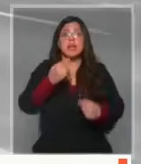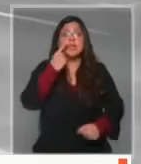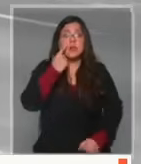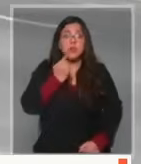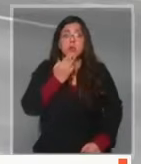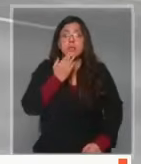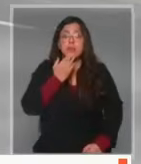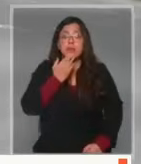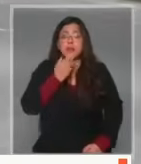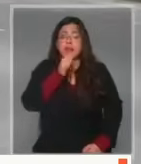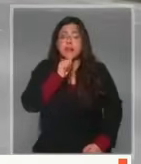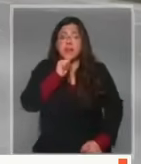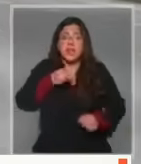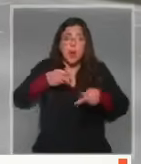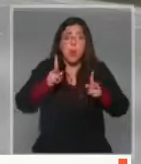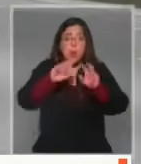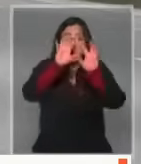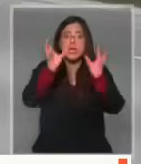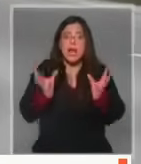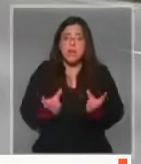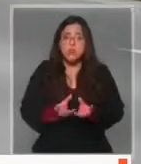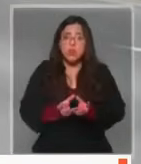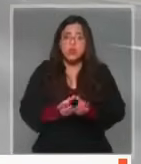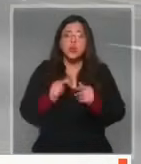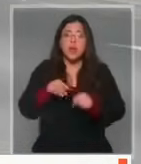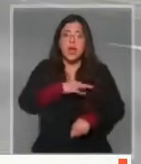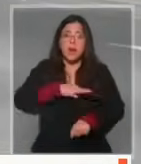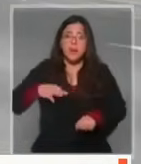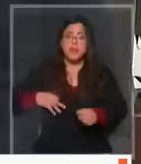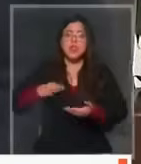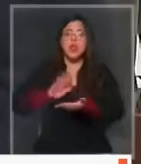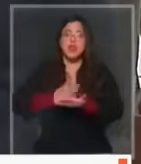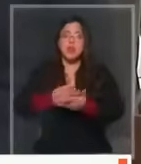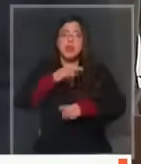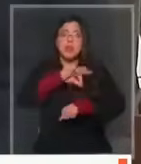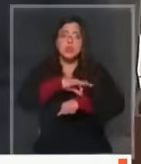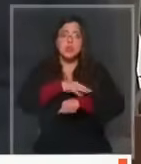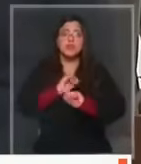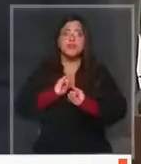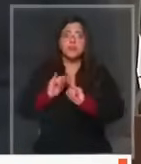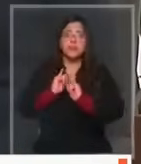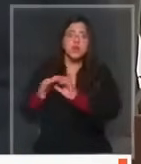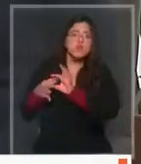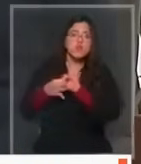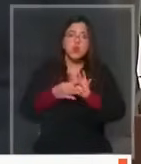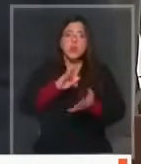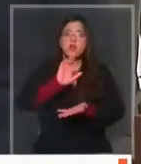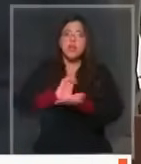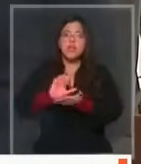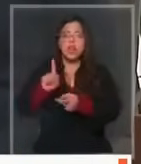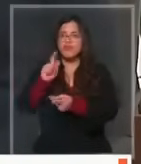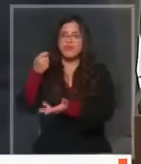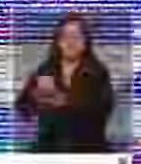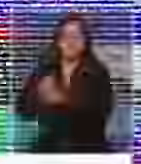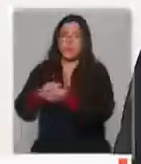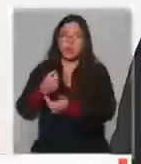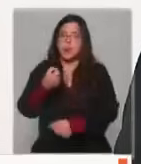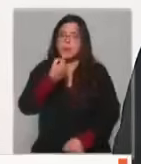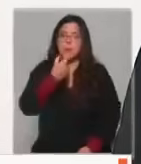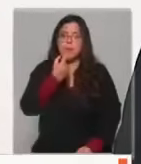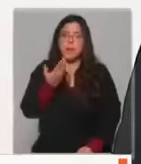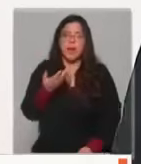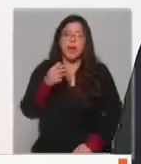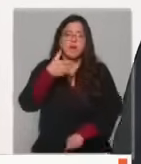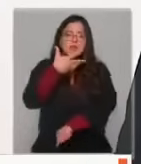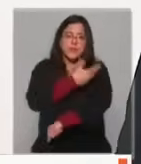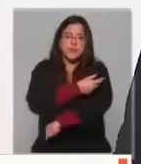aún de autorizaciones en el mundo las que han llevado al Ministerio de Salud a señalar el por qué el Estado no compra el medicamento. La evaluación